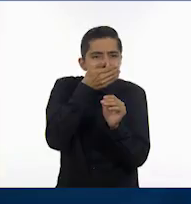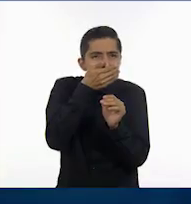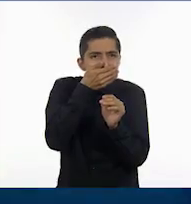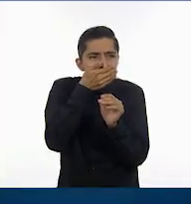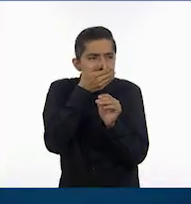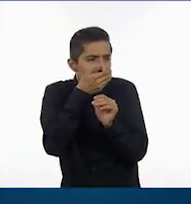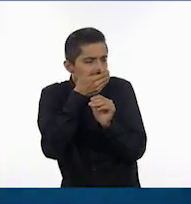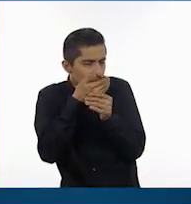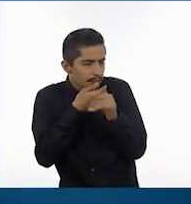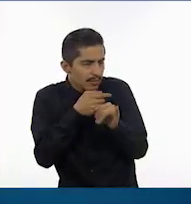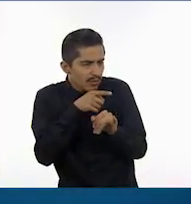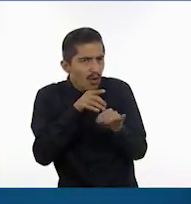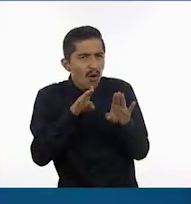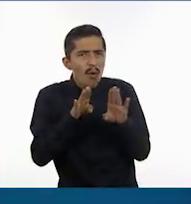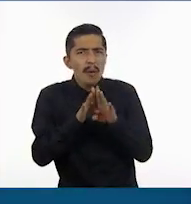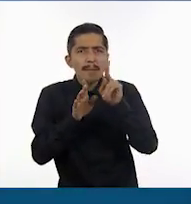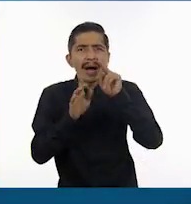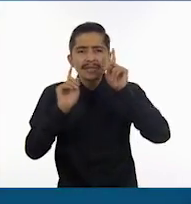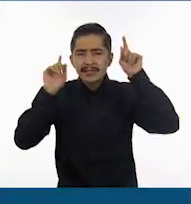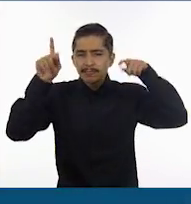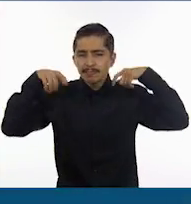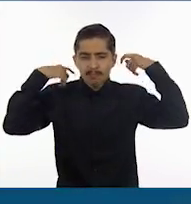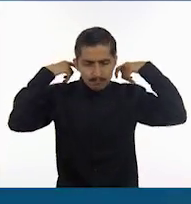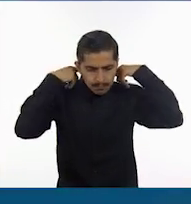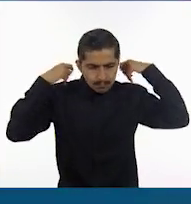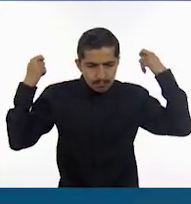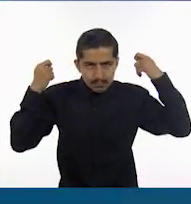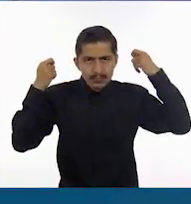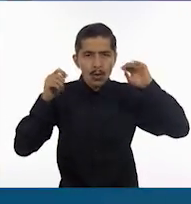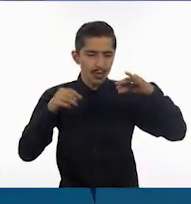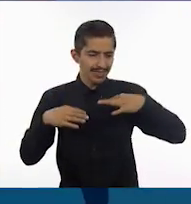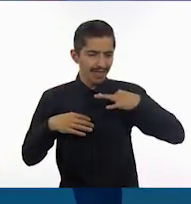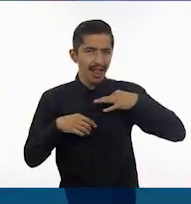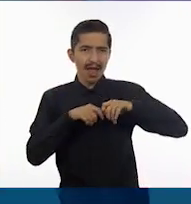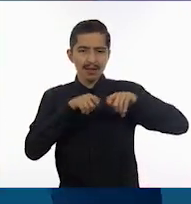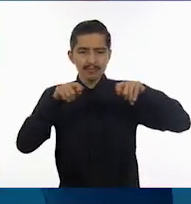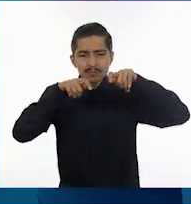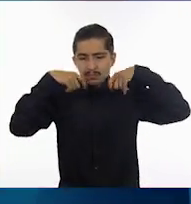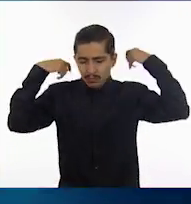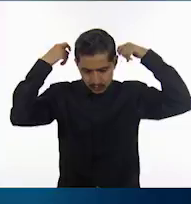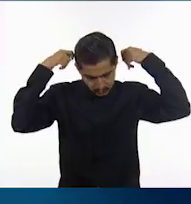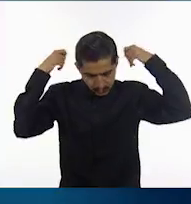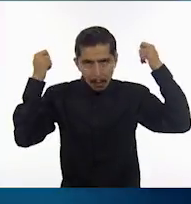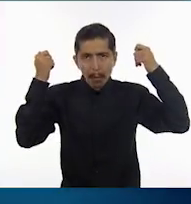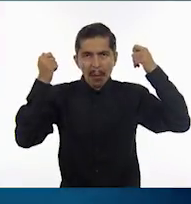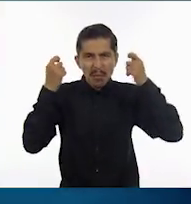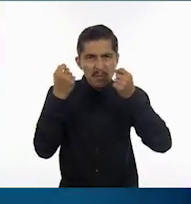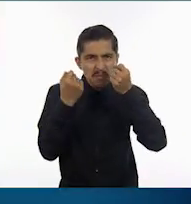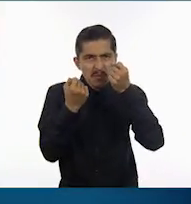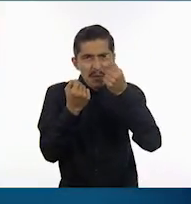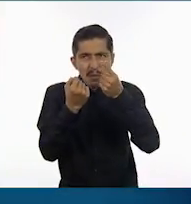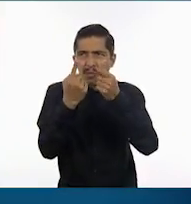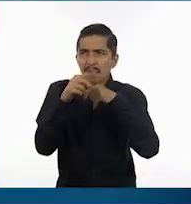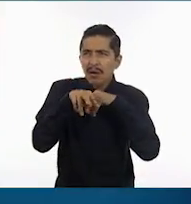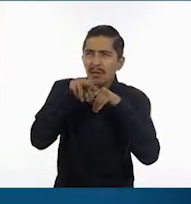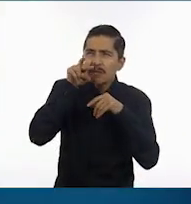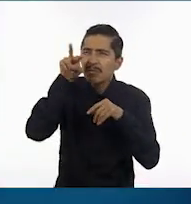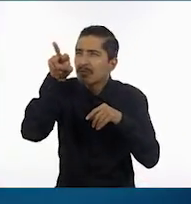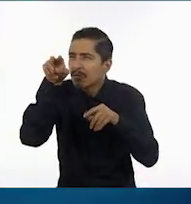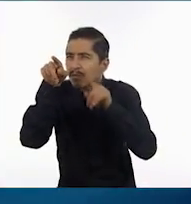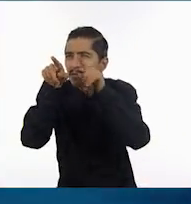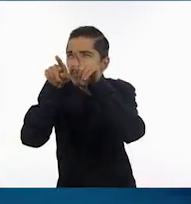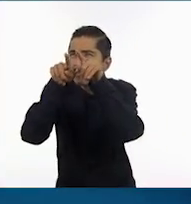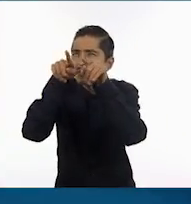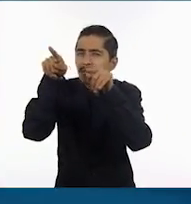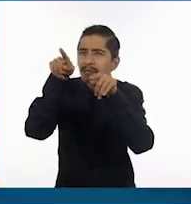podría ser un paliacate o un pedazo de tela. Sí, también se puede ver algo que pudiera